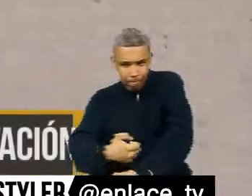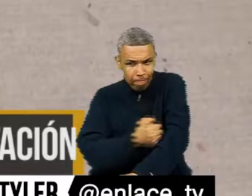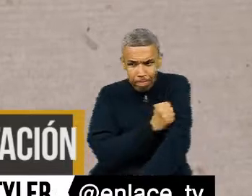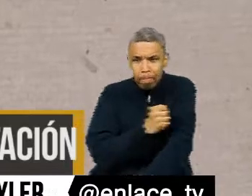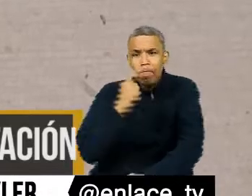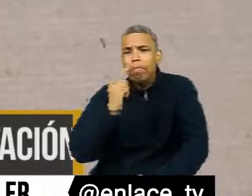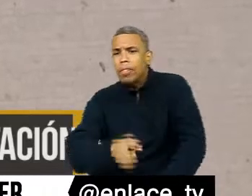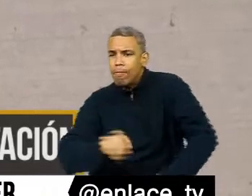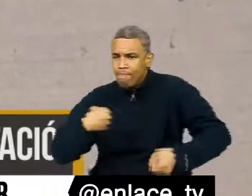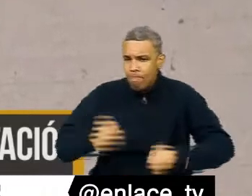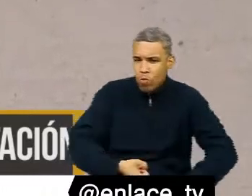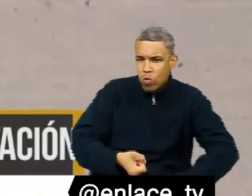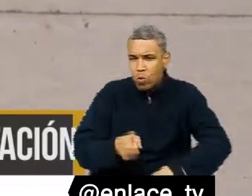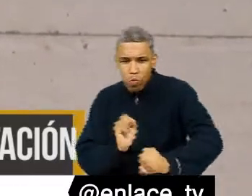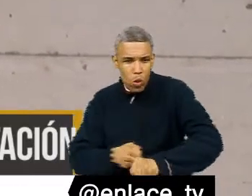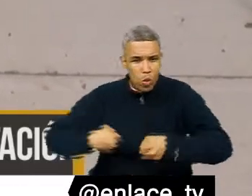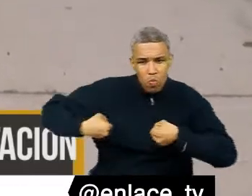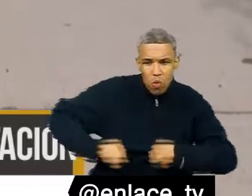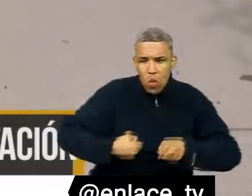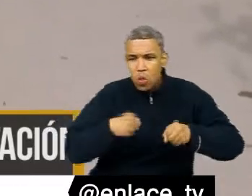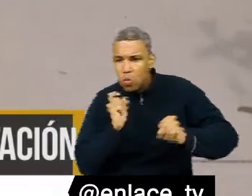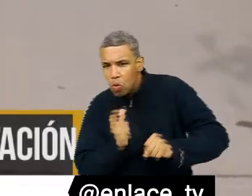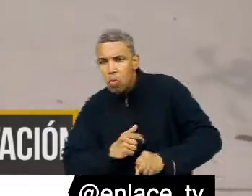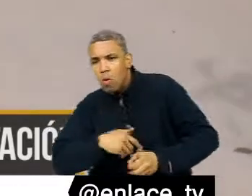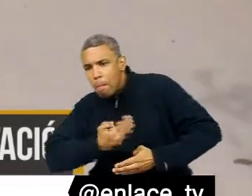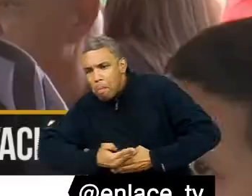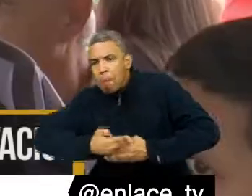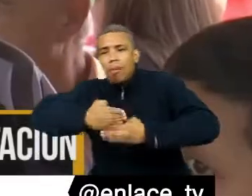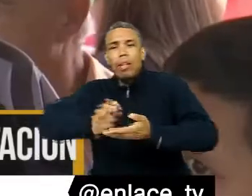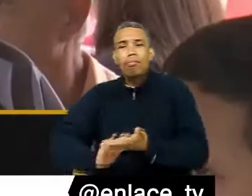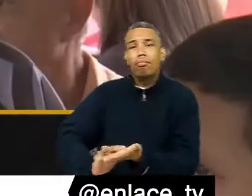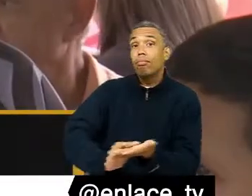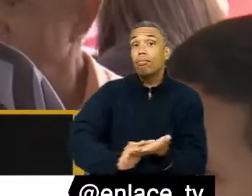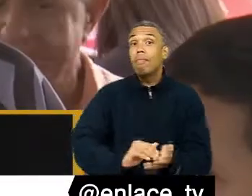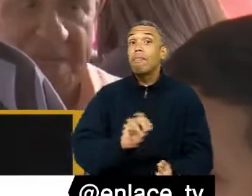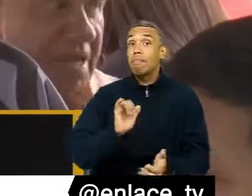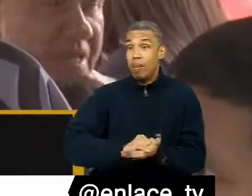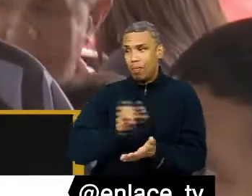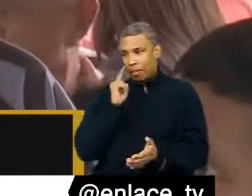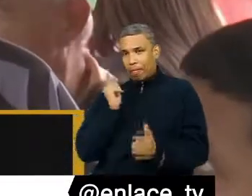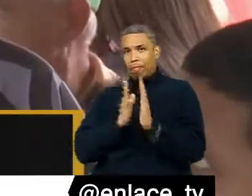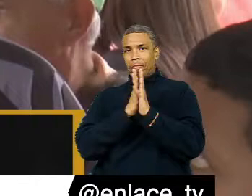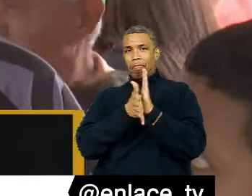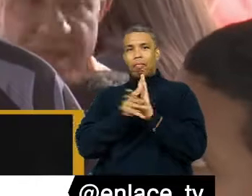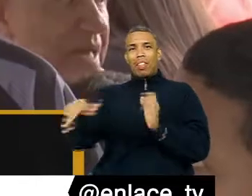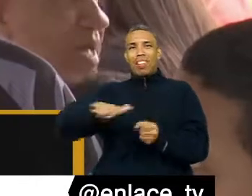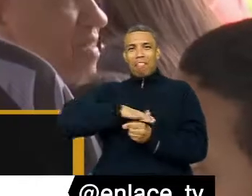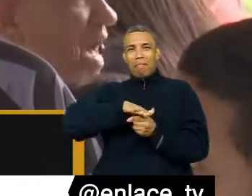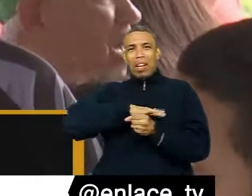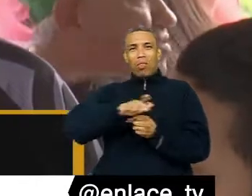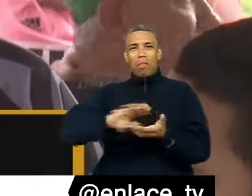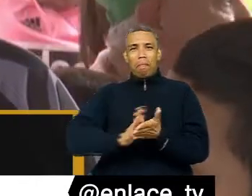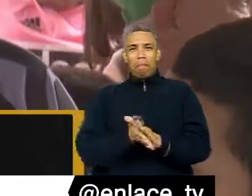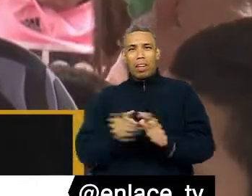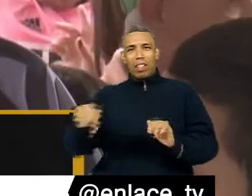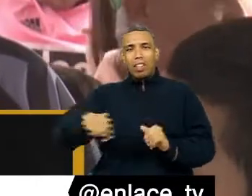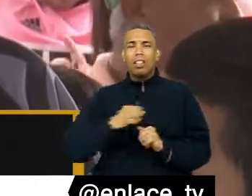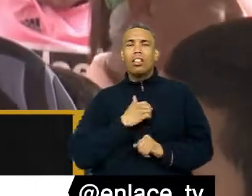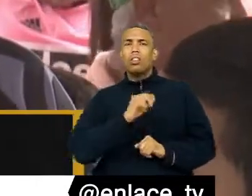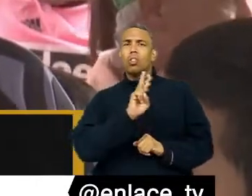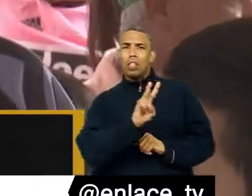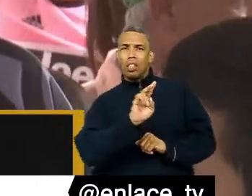el acto hicieron presencia los secretarios de despacho y la comunidad. En el barrio La Paz fueron 241 metros